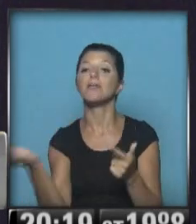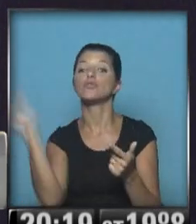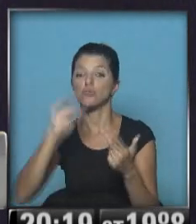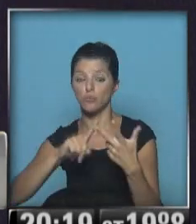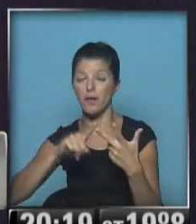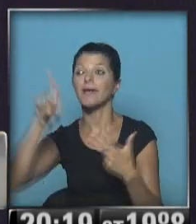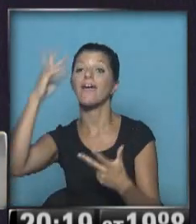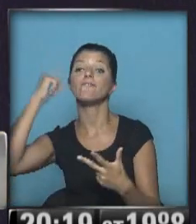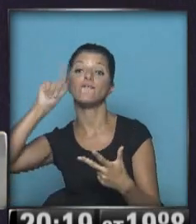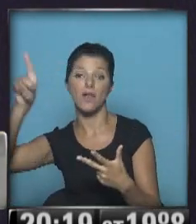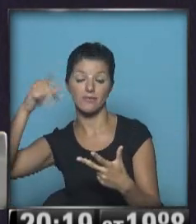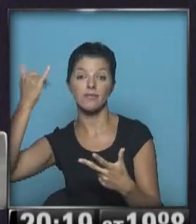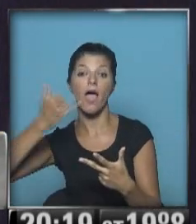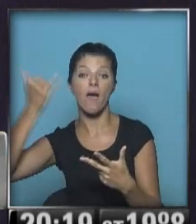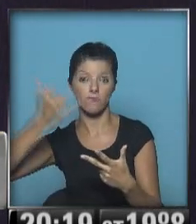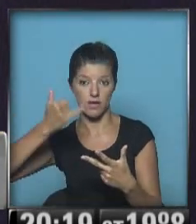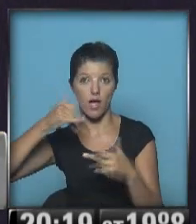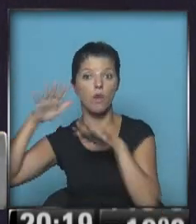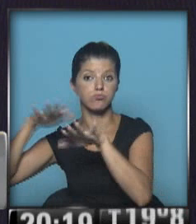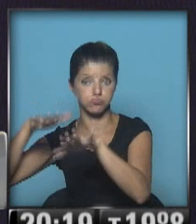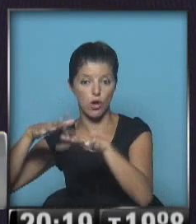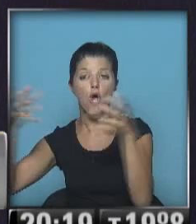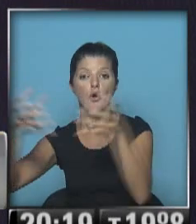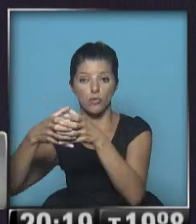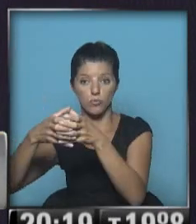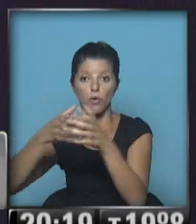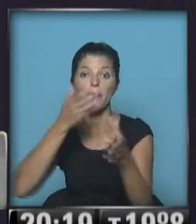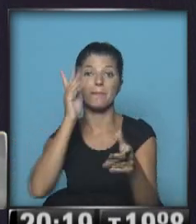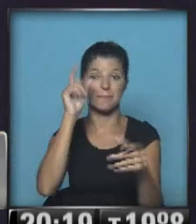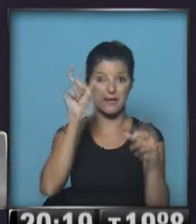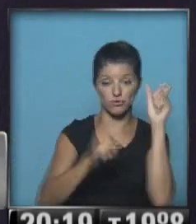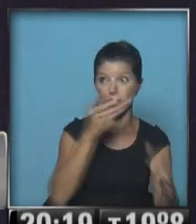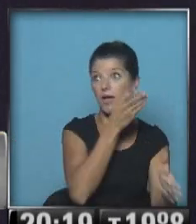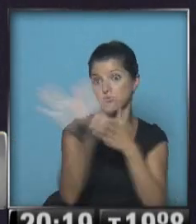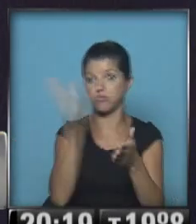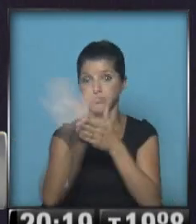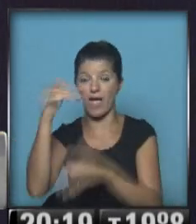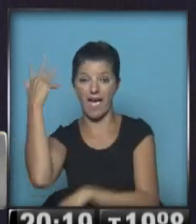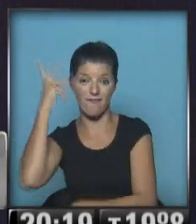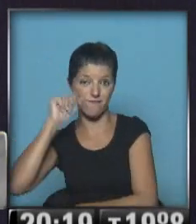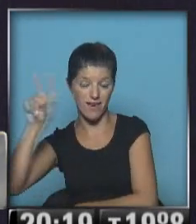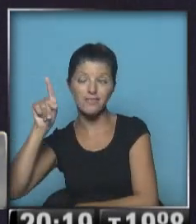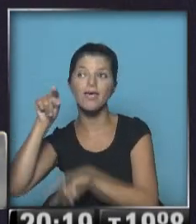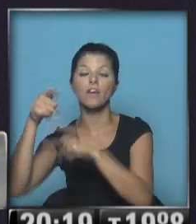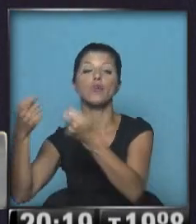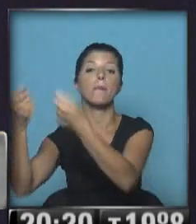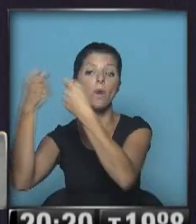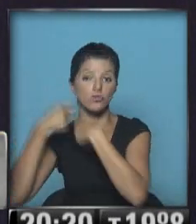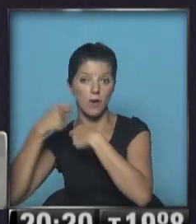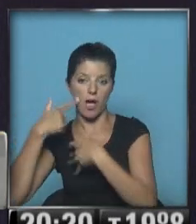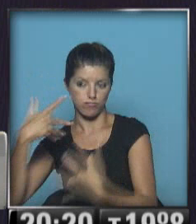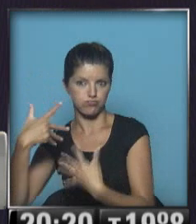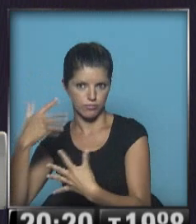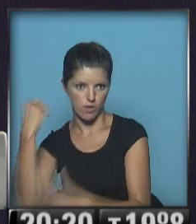Francia había una gran actividad por parte de los grupos de exiliados que con contaban con el apoyo de prestigiosos